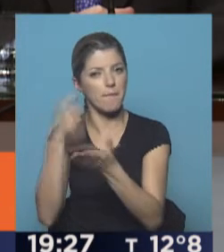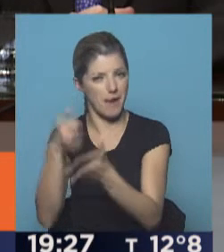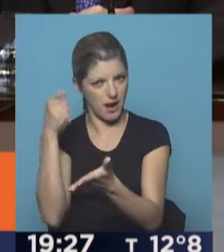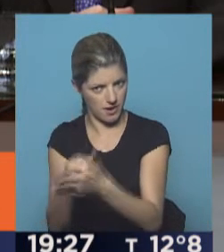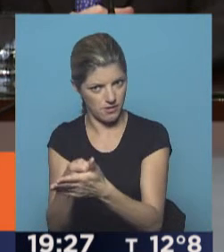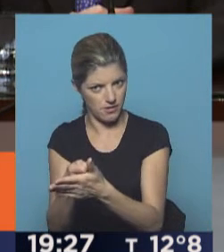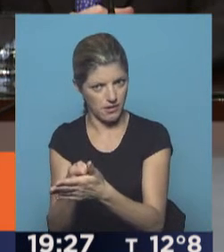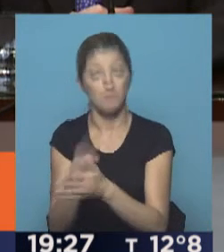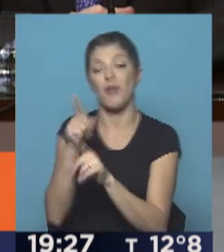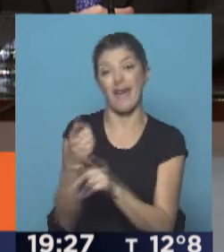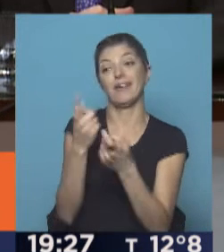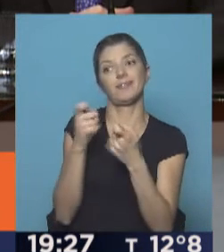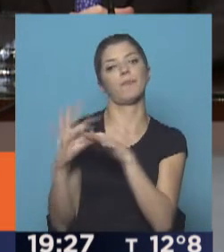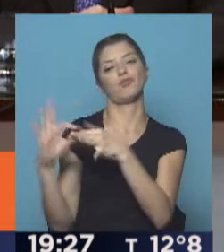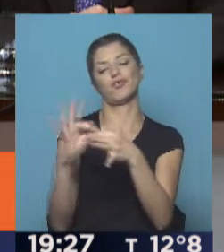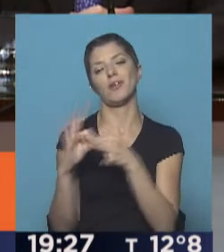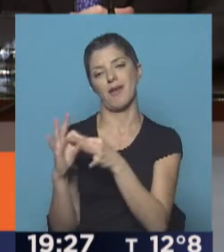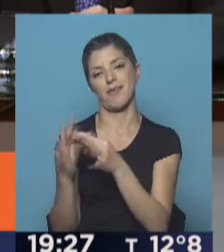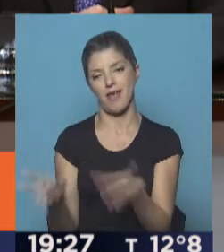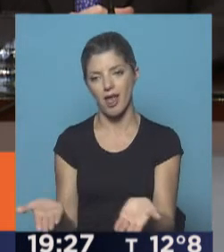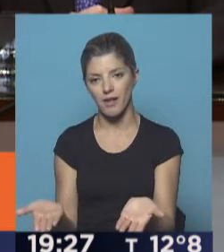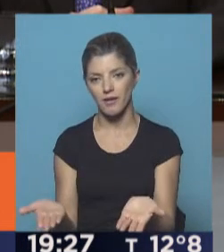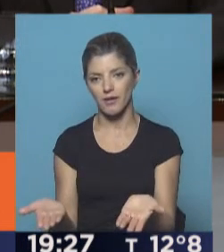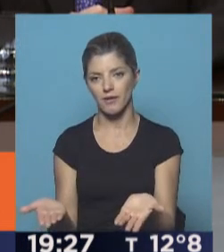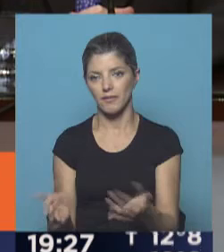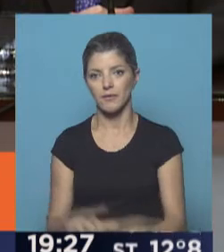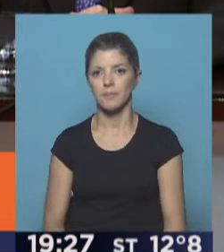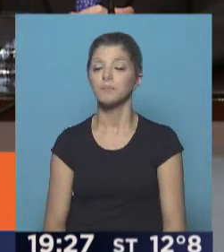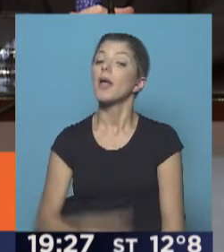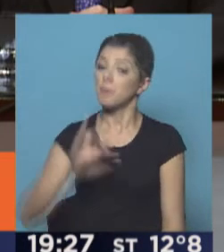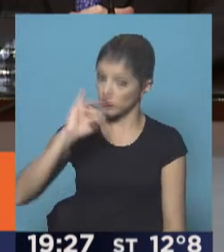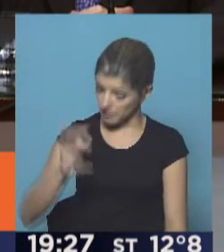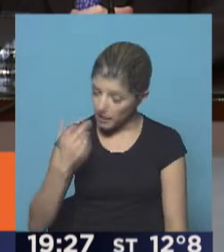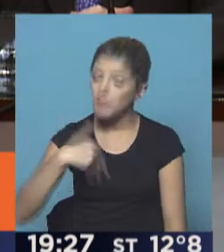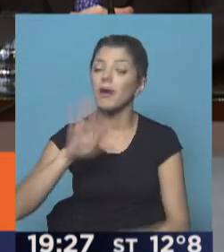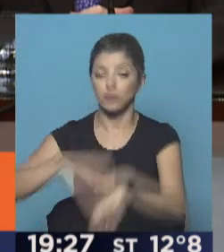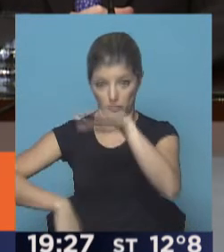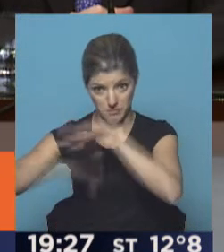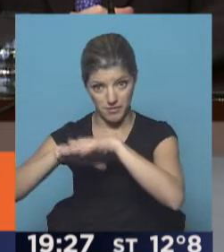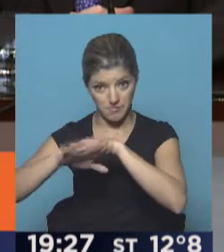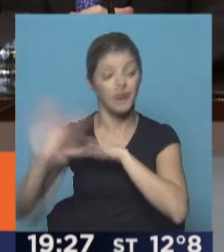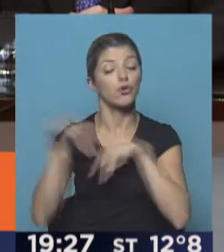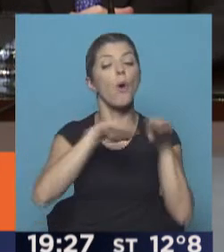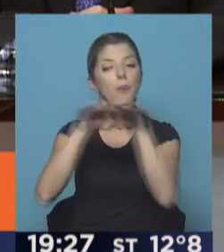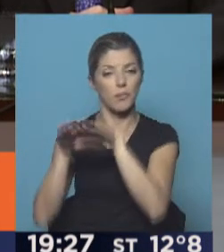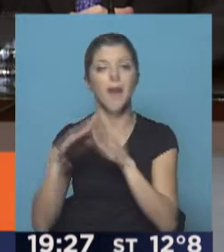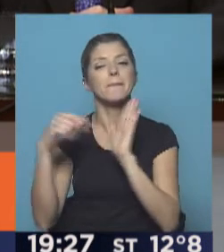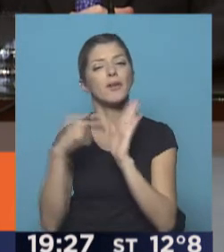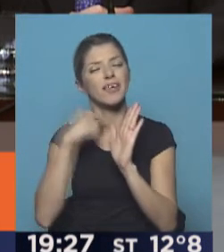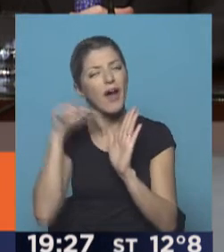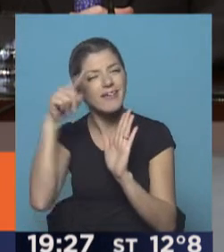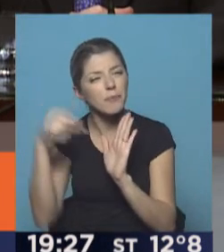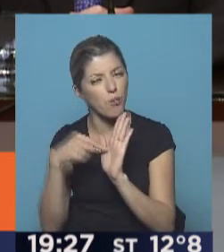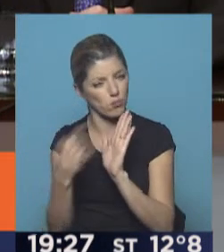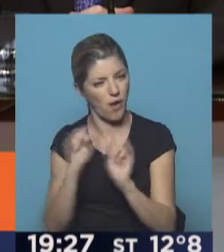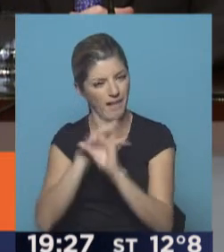de la solidaridad que tengamos como sociedad. Aún así, vamos a poner un tope para todos ellos también. Pero quiero remarcar este punto porque por ahí no